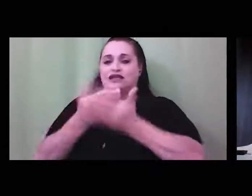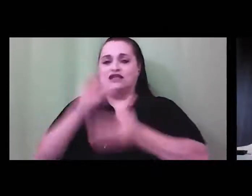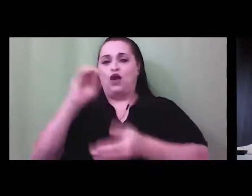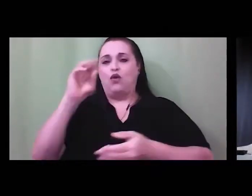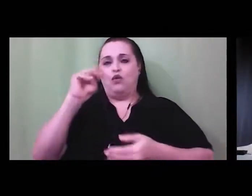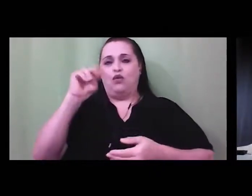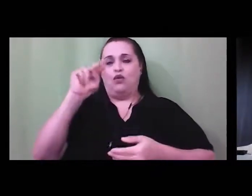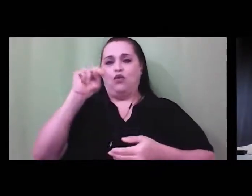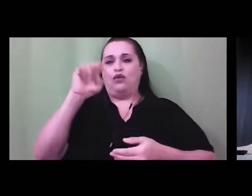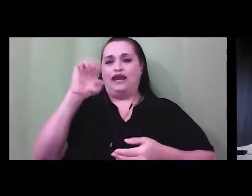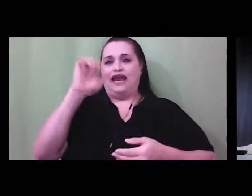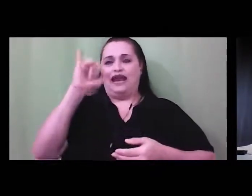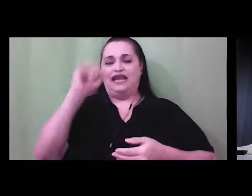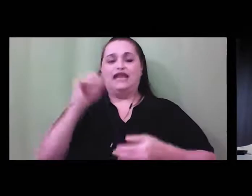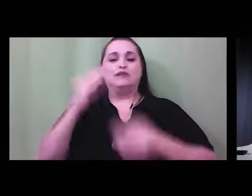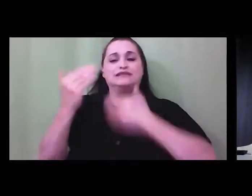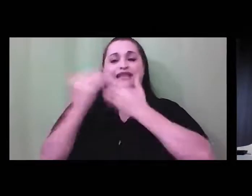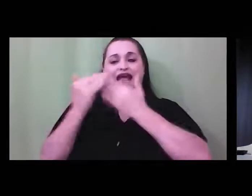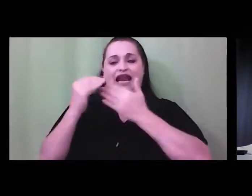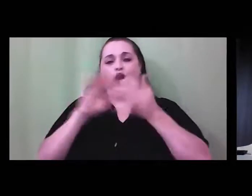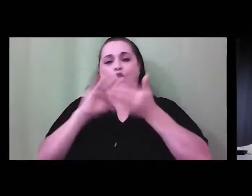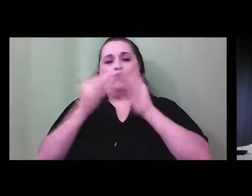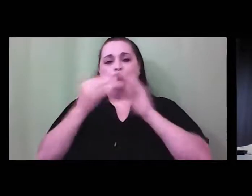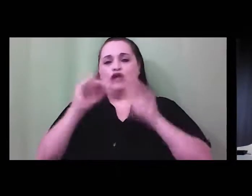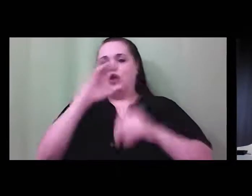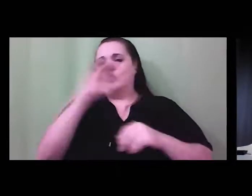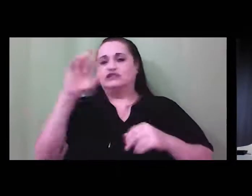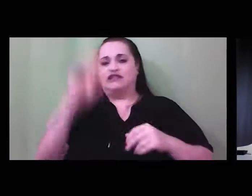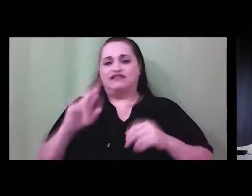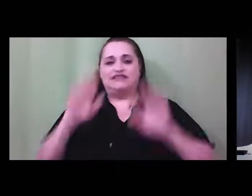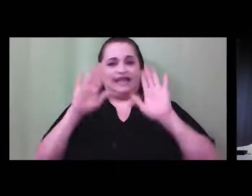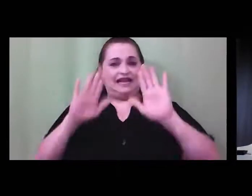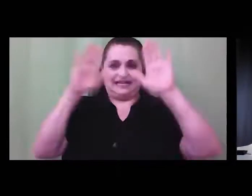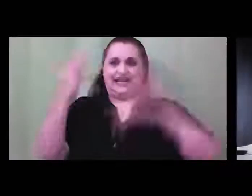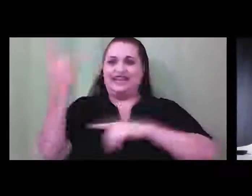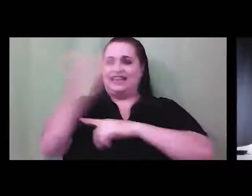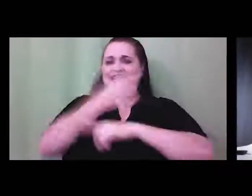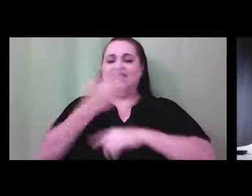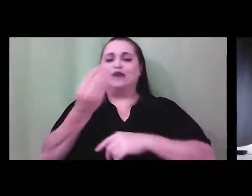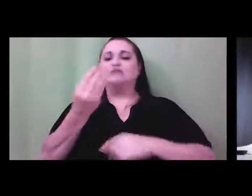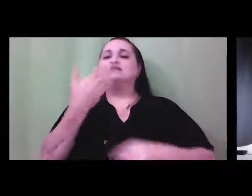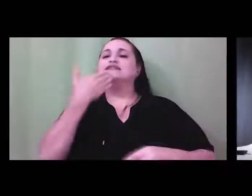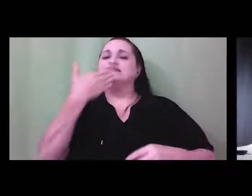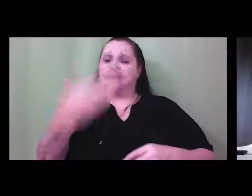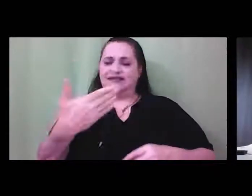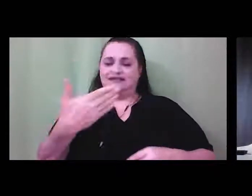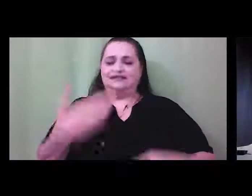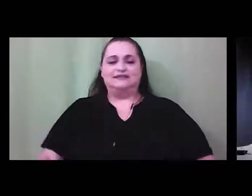cercana a la comunidad costarricense. Que tengan un excelente día y muchas gracias.